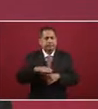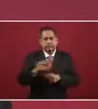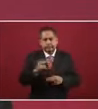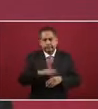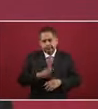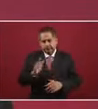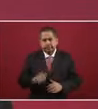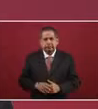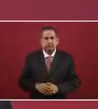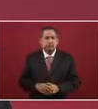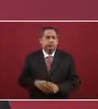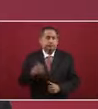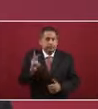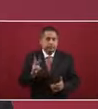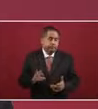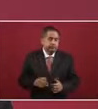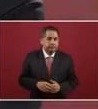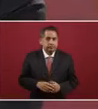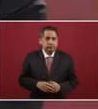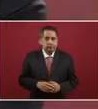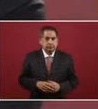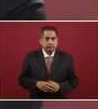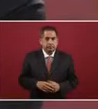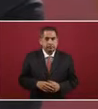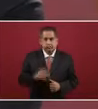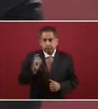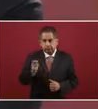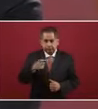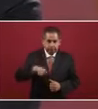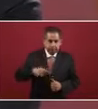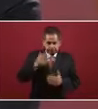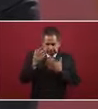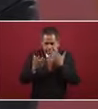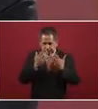necesitados. Pero que lo estamos